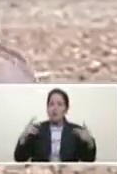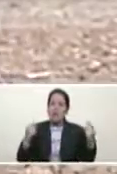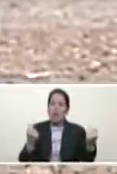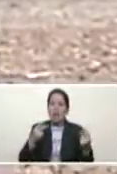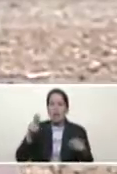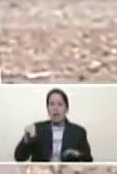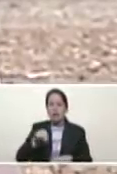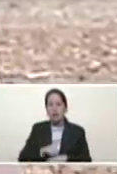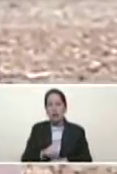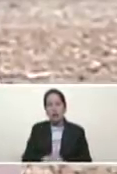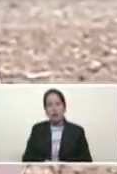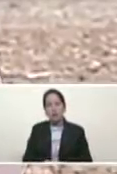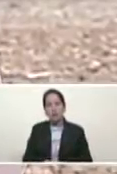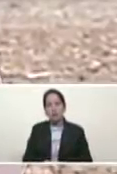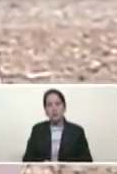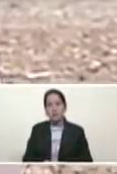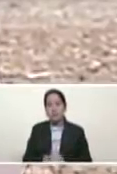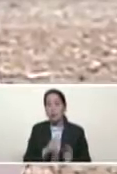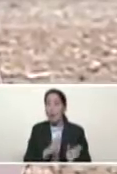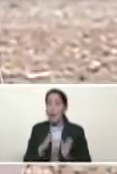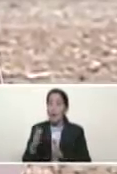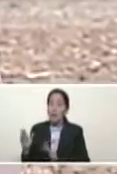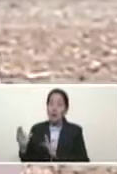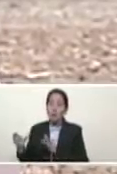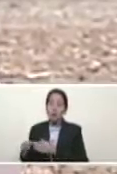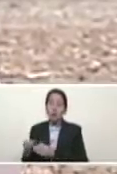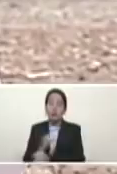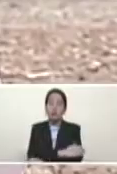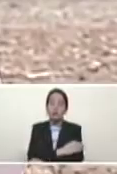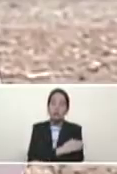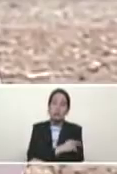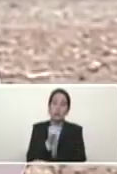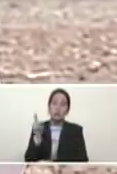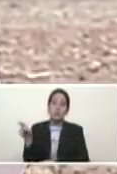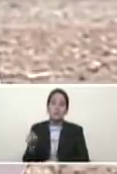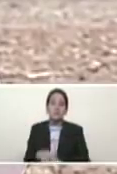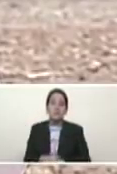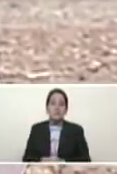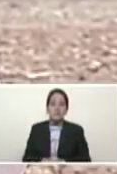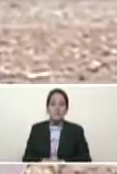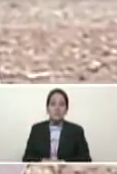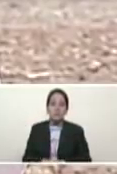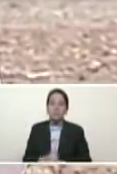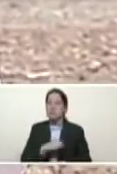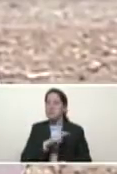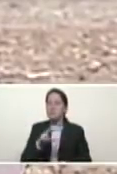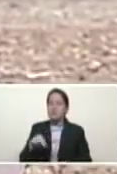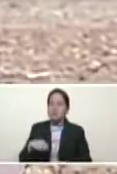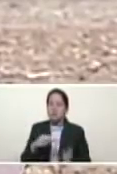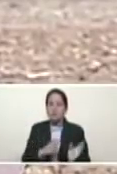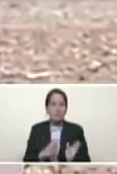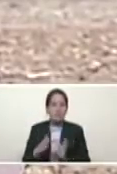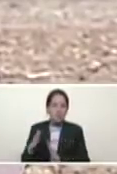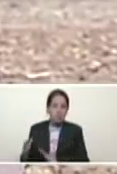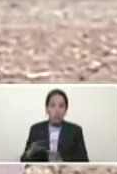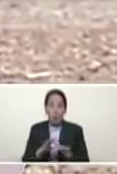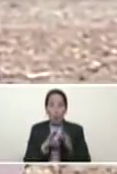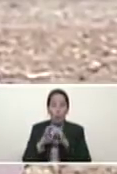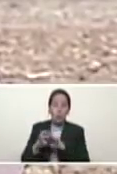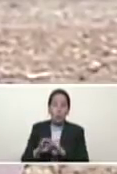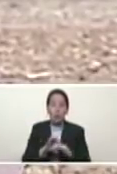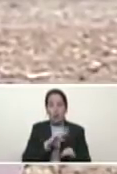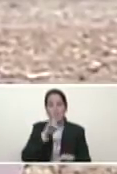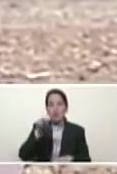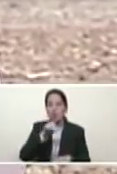plan de ellos. El plan nuestro es otro. El plan nuestro es la unión nacional,